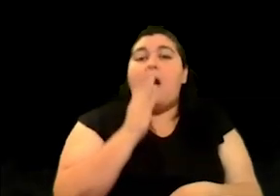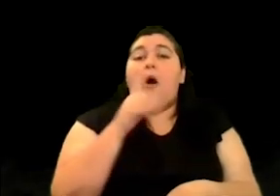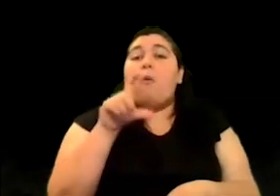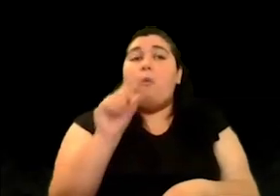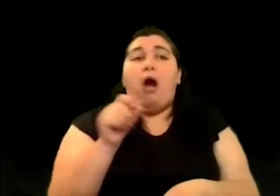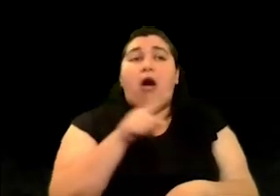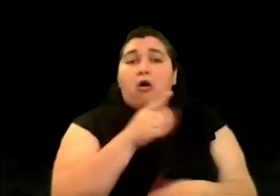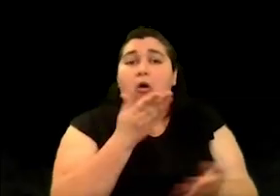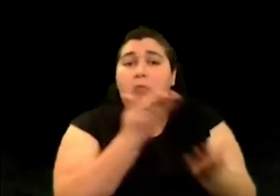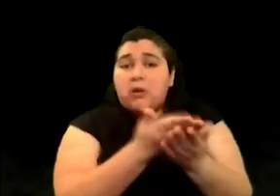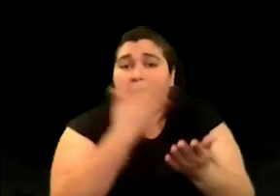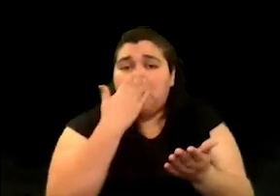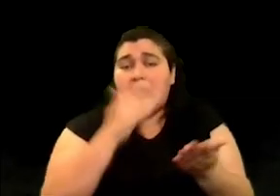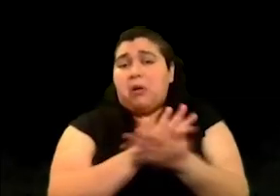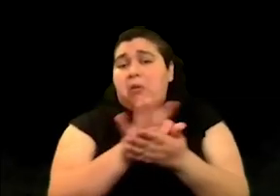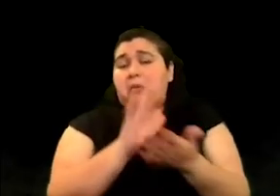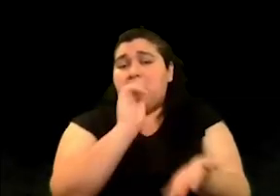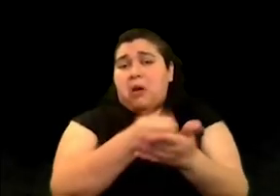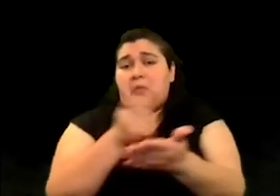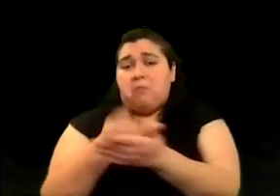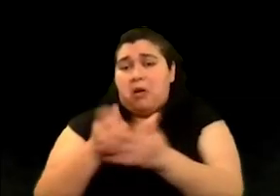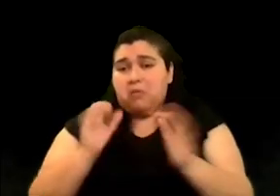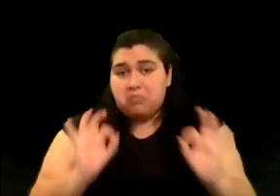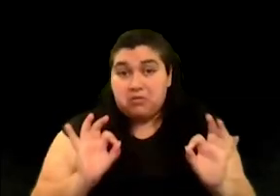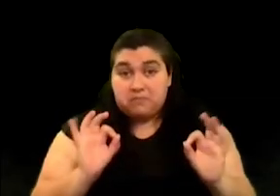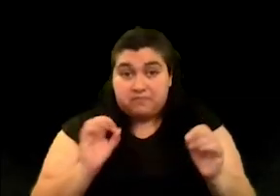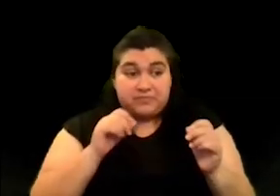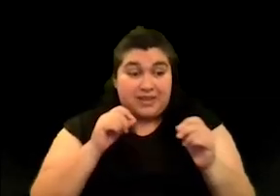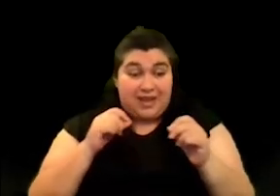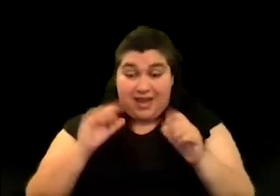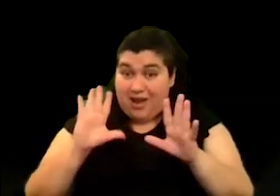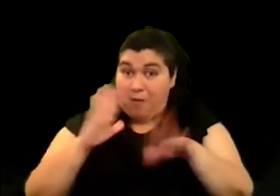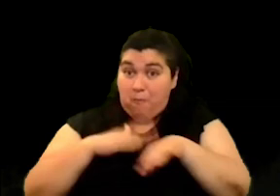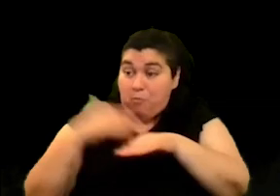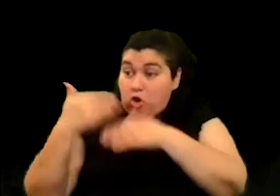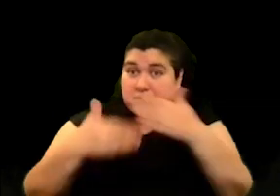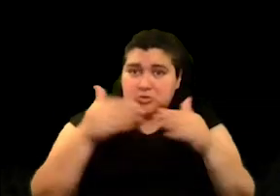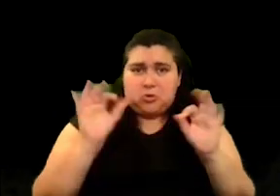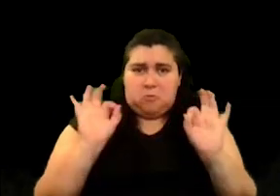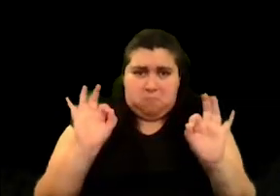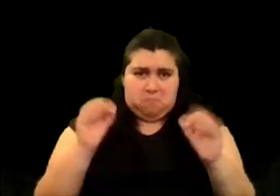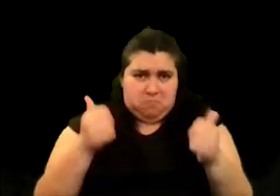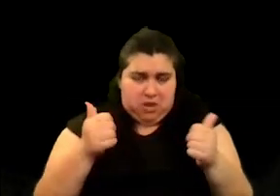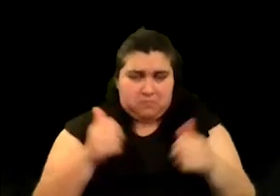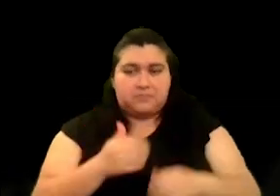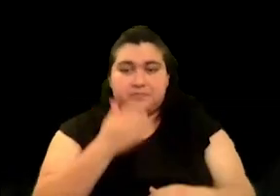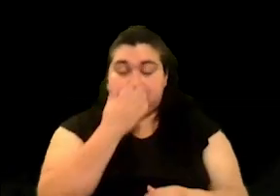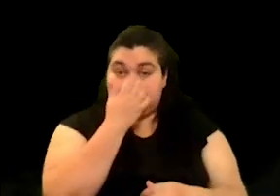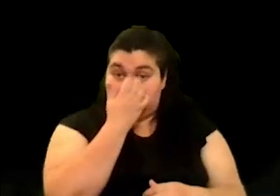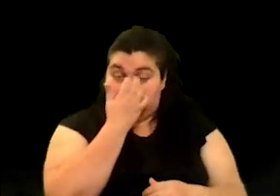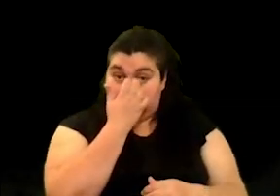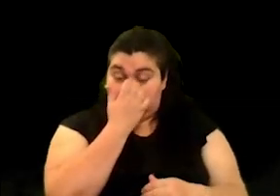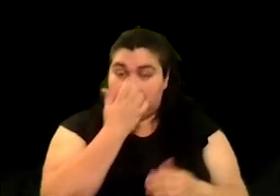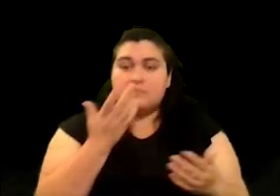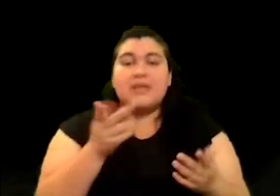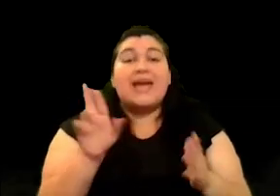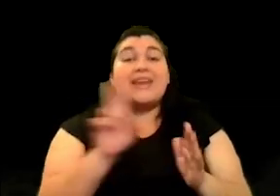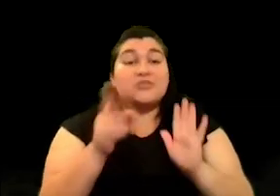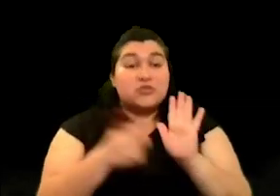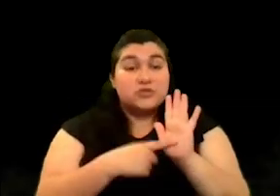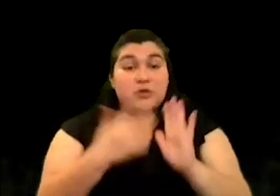central y cancelaban su trader al exterior. Hasta ahí, todo bien. Pero ¿qué pasa? La Resolución General 51